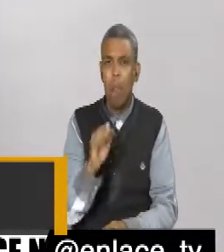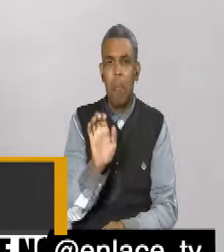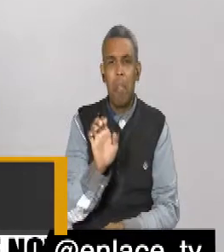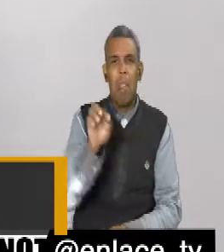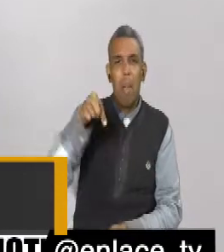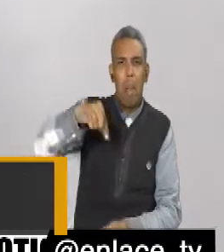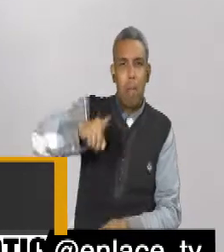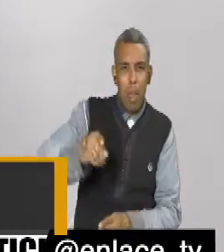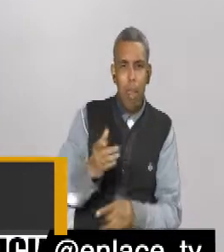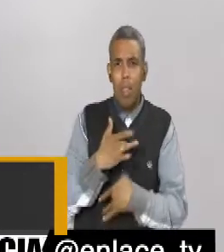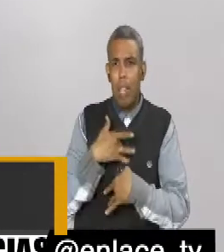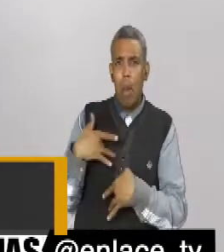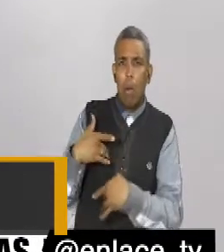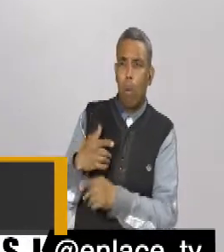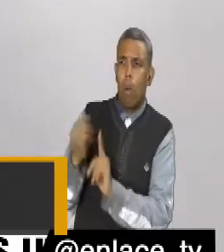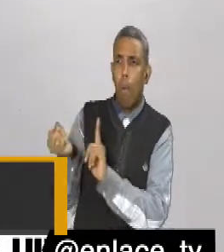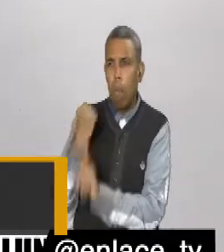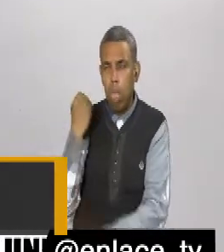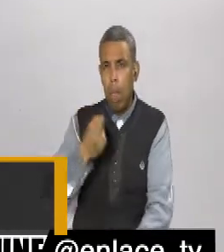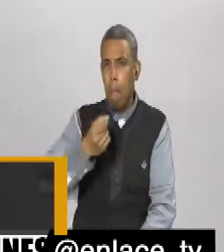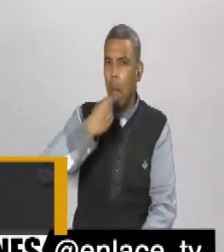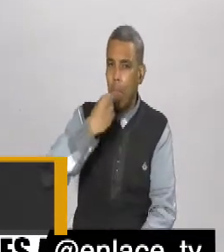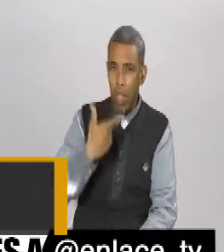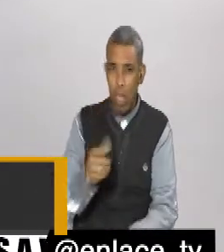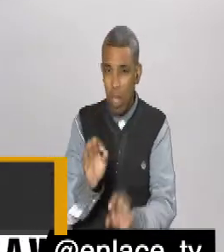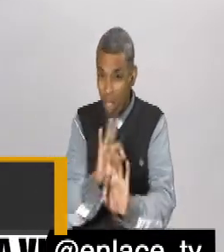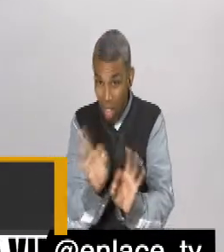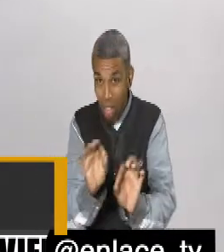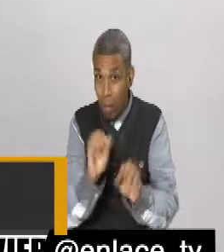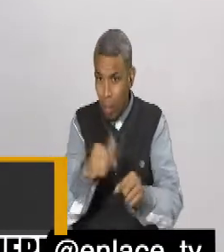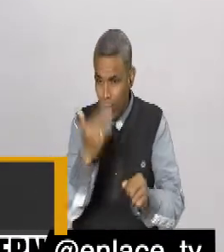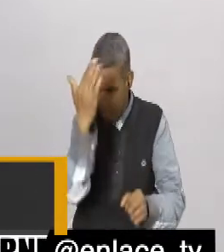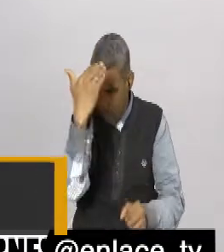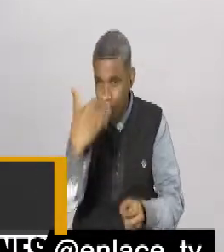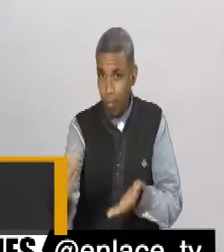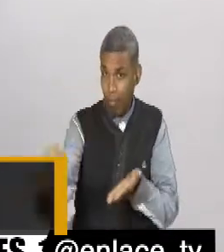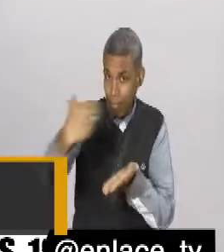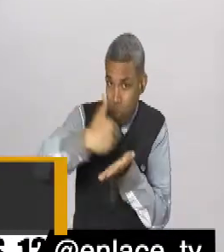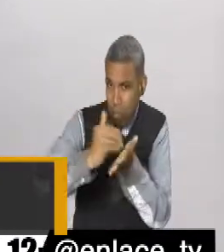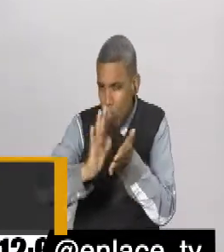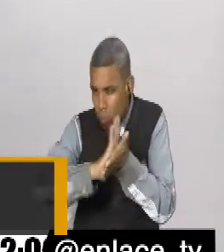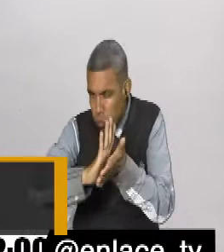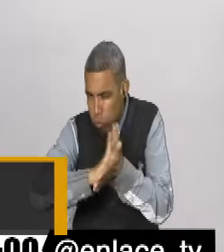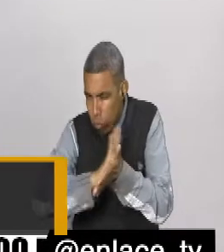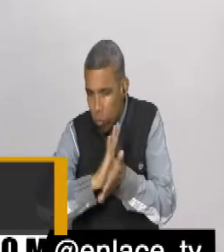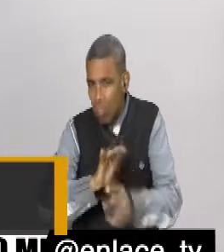trámite expedito y muy especial ante la Superintendencia de Salud a efecto de que se puedan